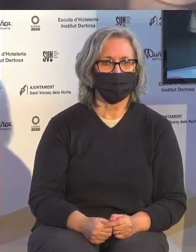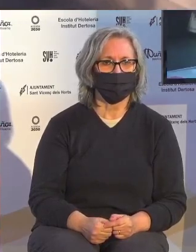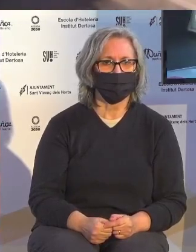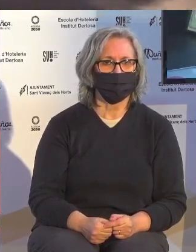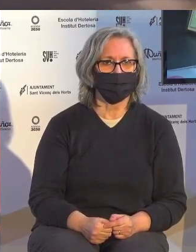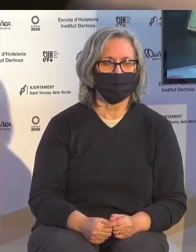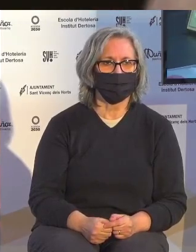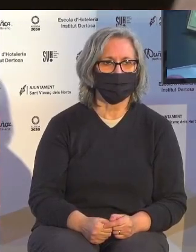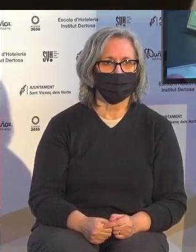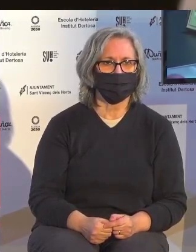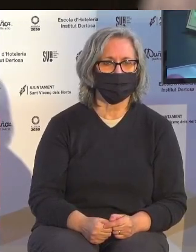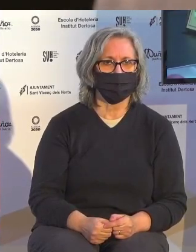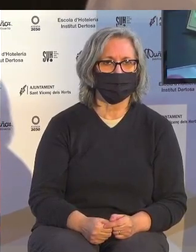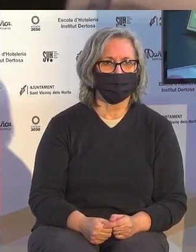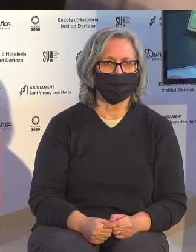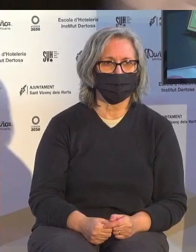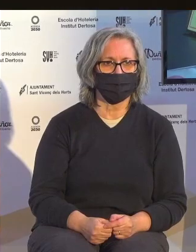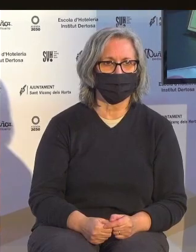y esto